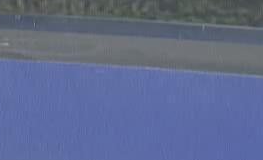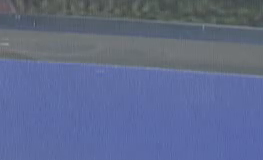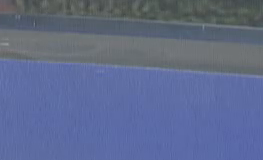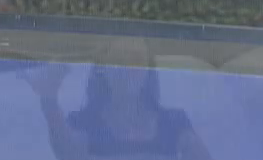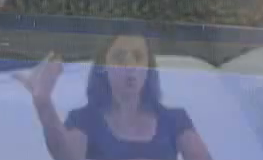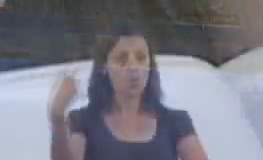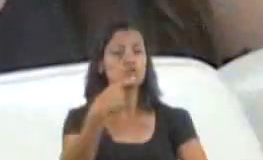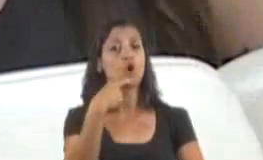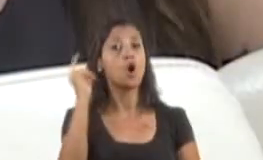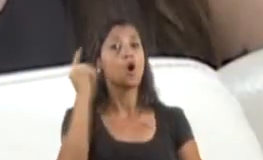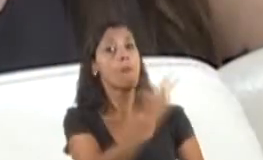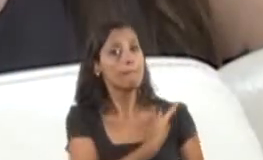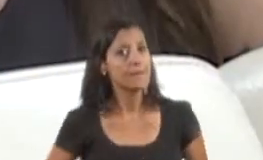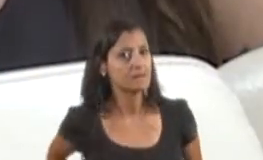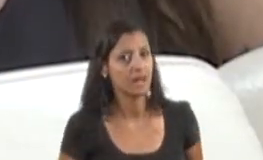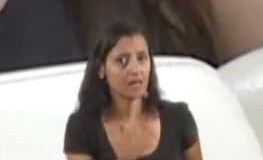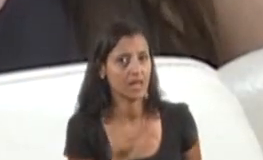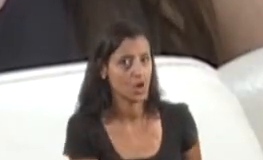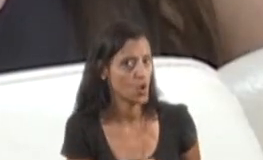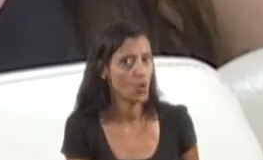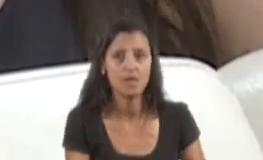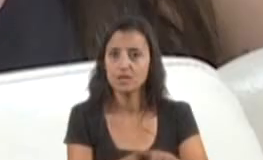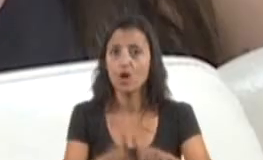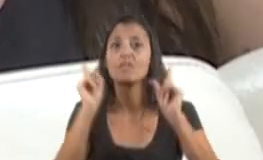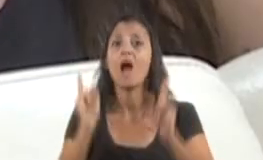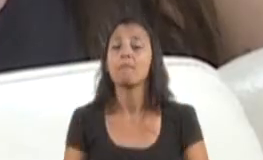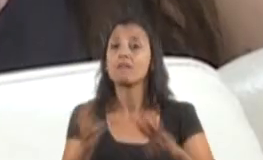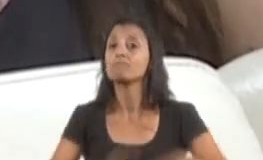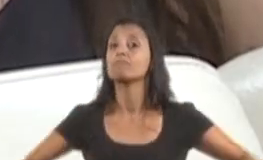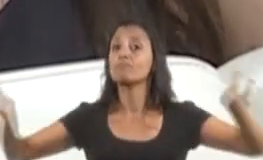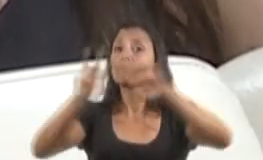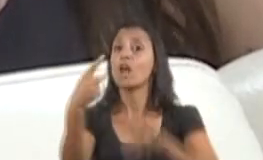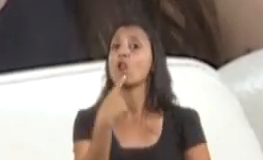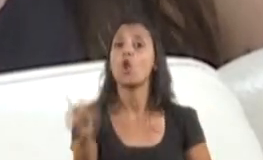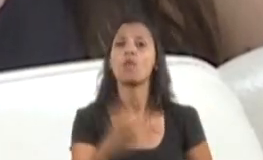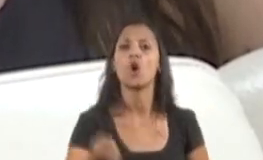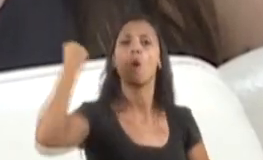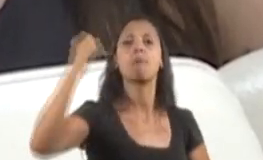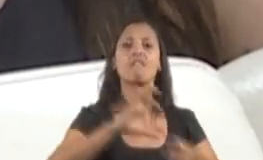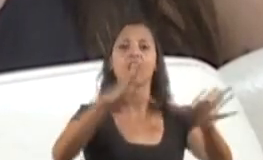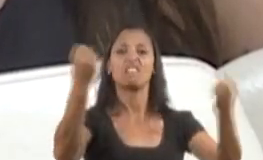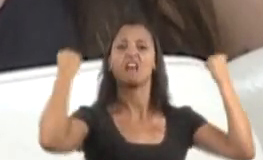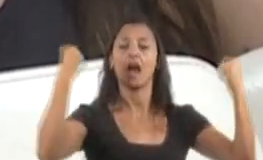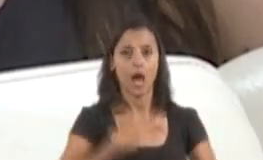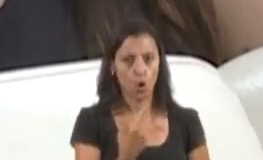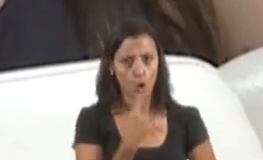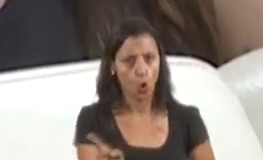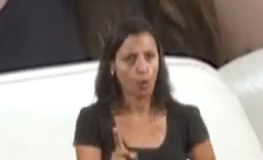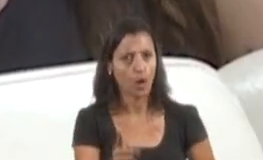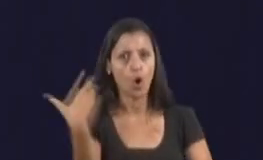toda la información destacada del día. Eso dijo en Naciones Unidas, viva la libertad carajo, al concluir el